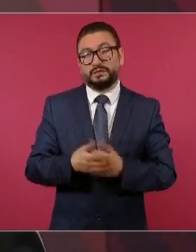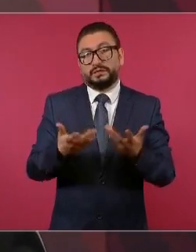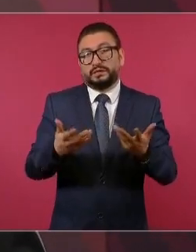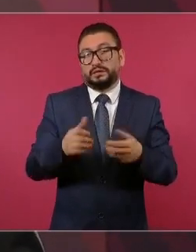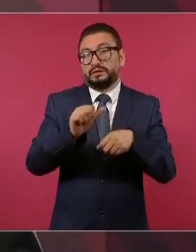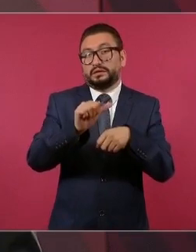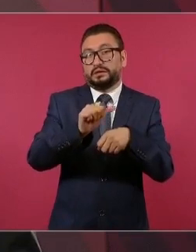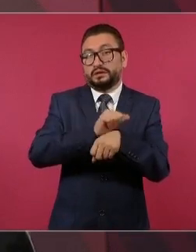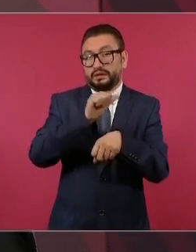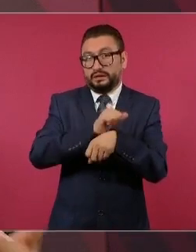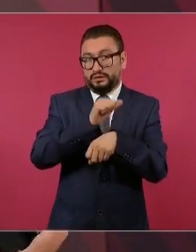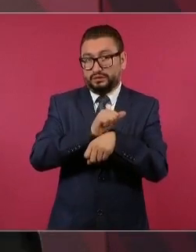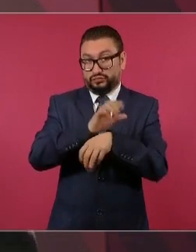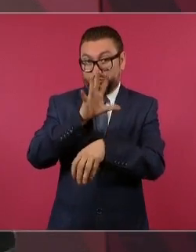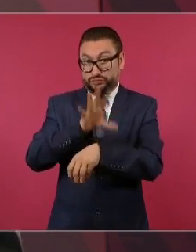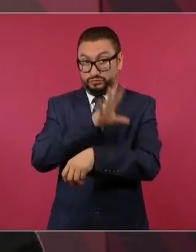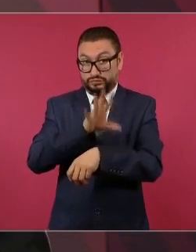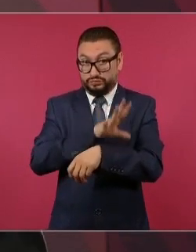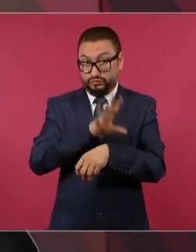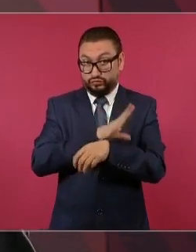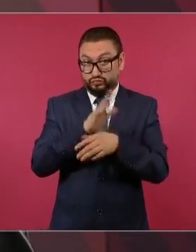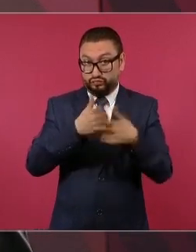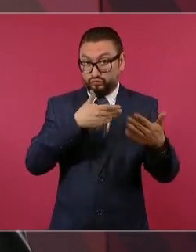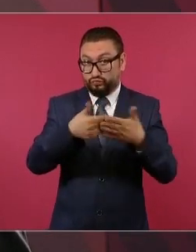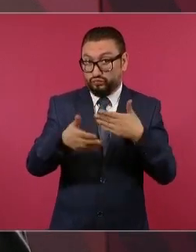automóviles eléctricos,